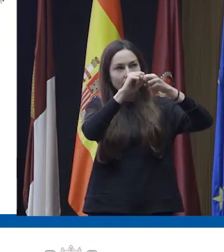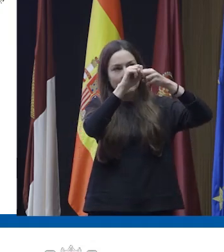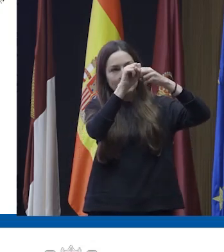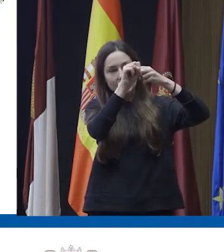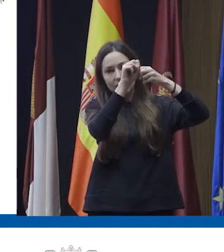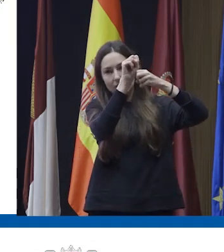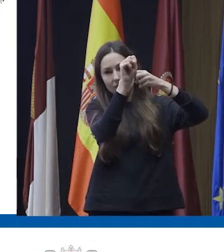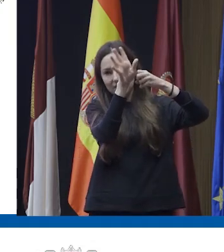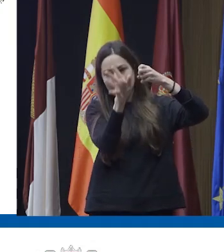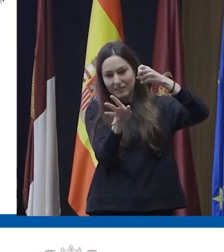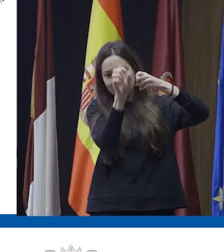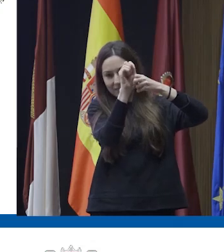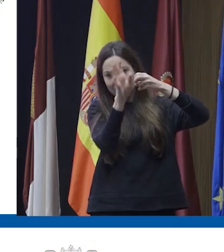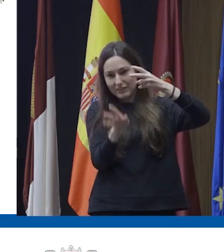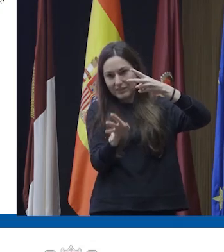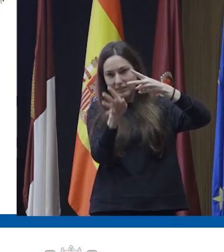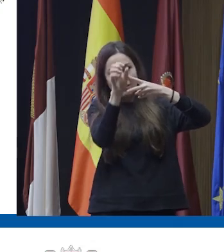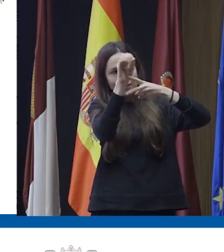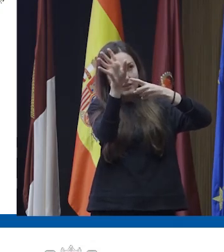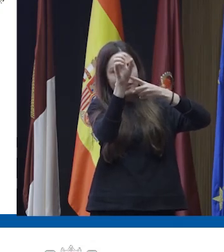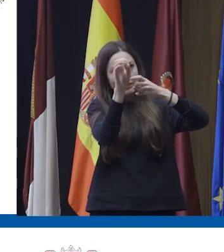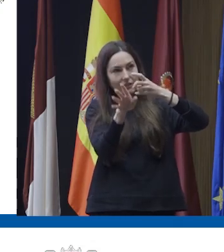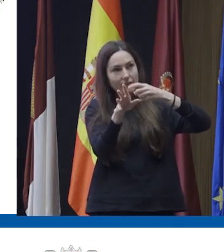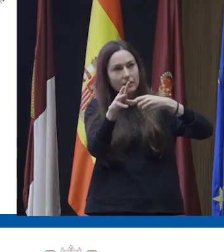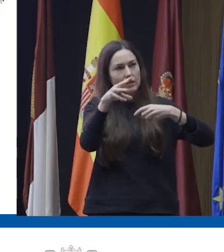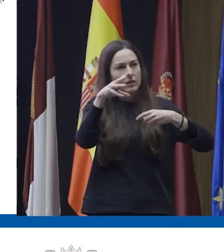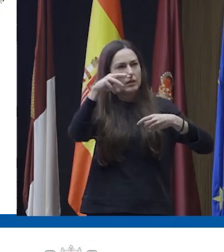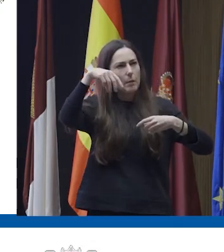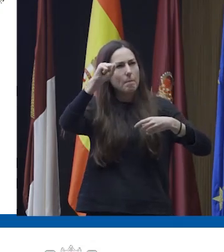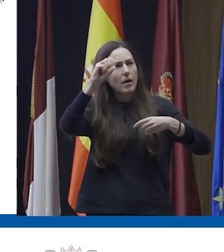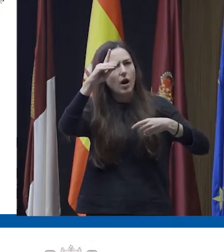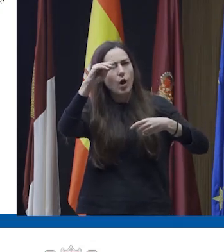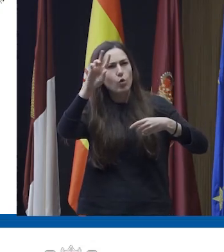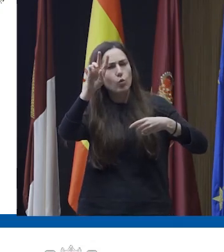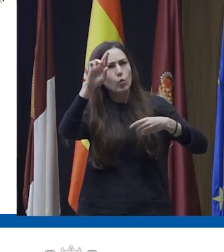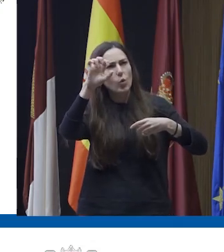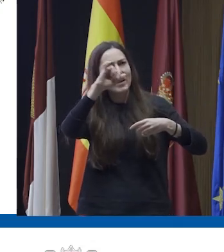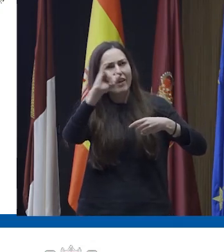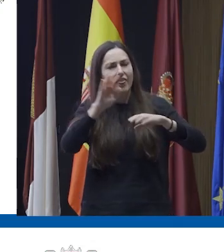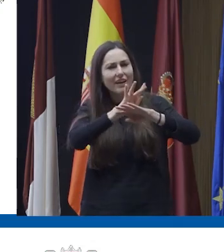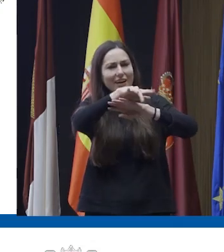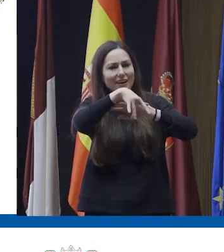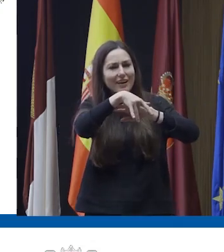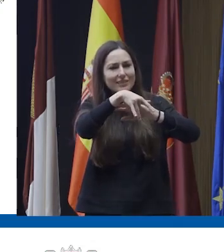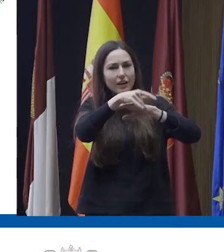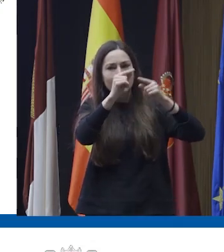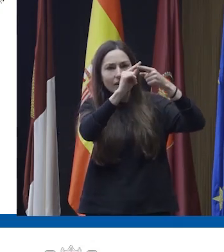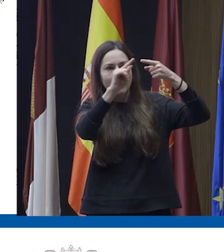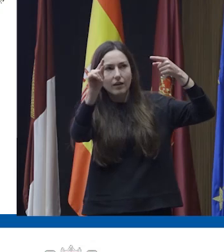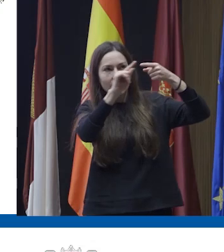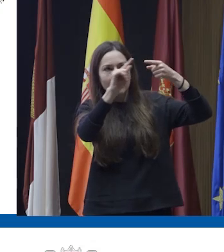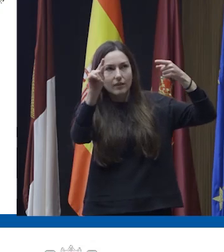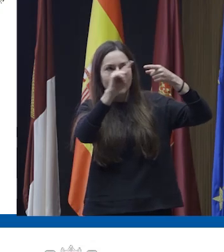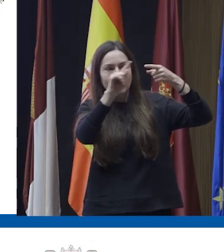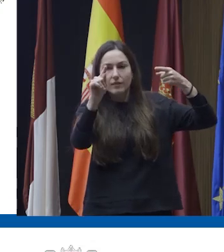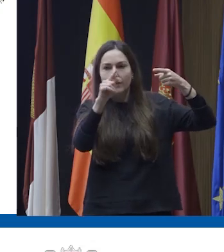¿Estos 2? Bueno, sí, son mitos. ahí leo madurez de la catarata, ¿no? Sí. ¿Quiere decir diplomáticamente